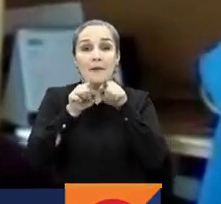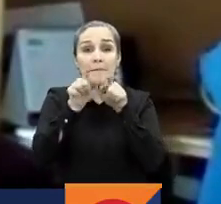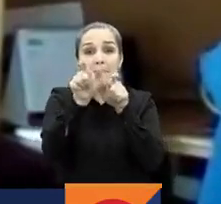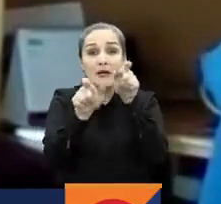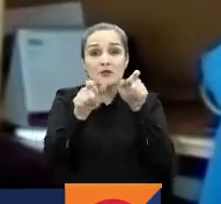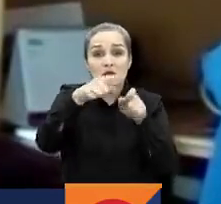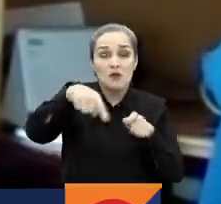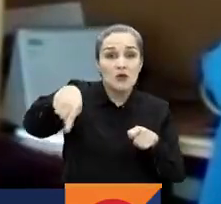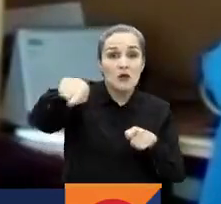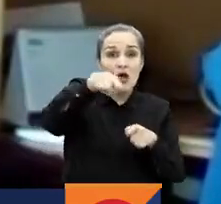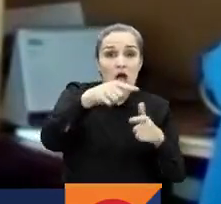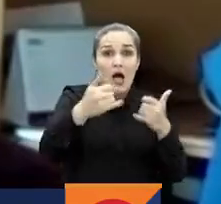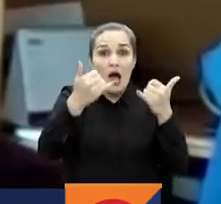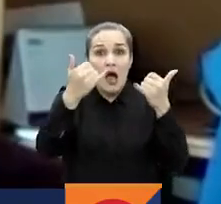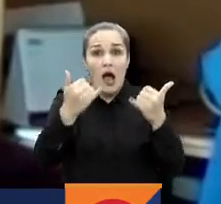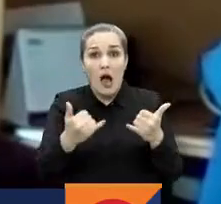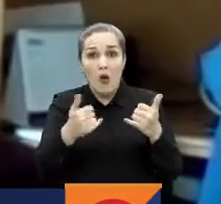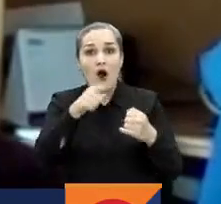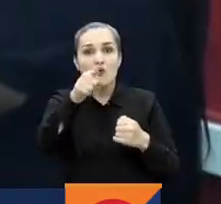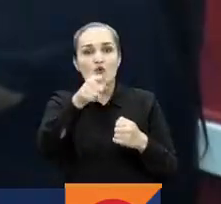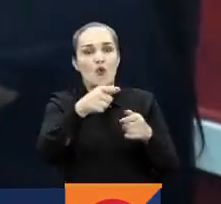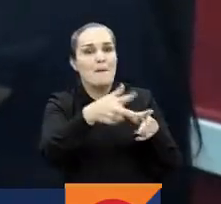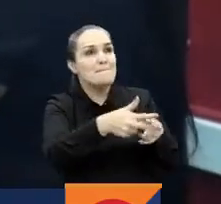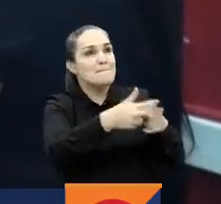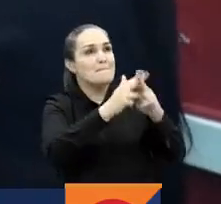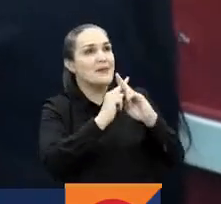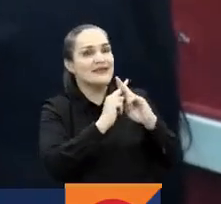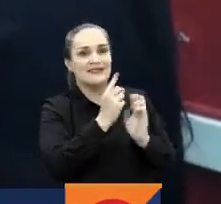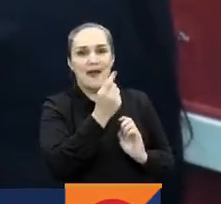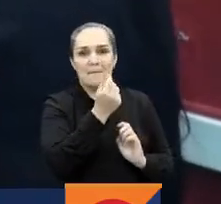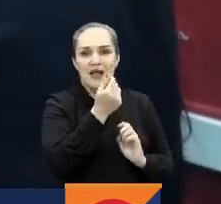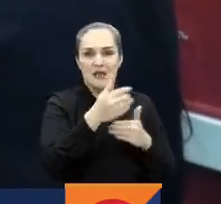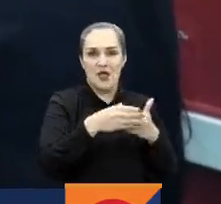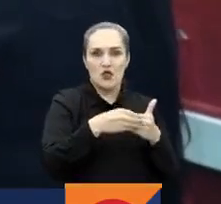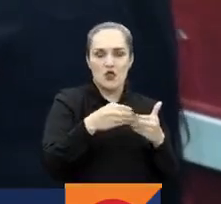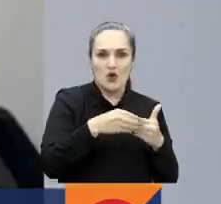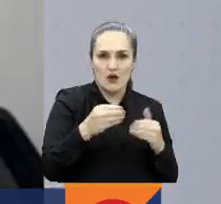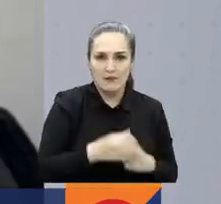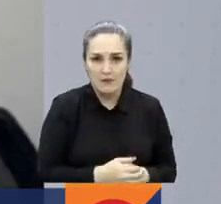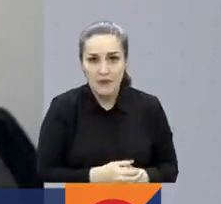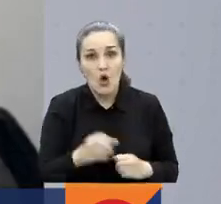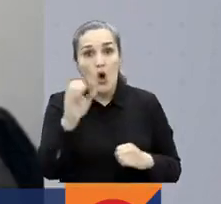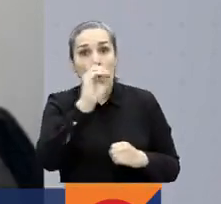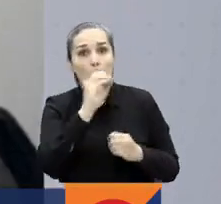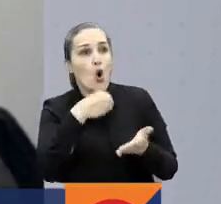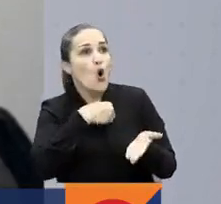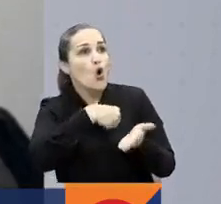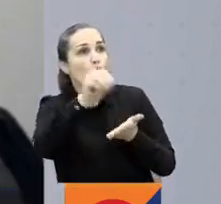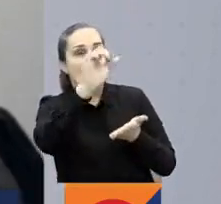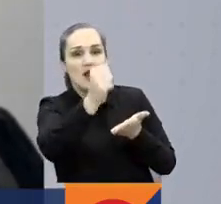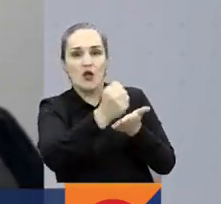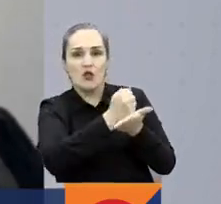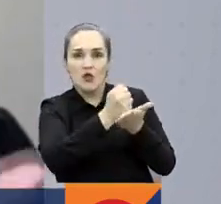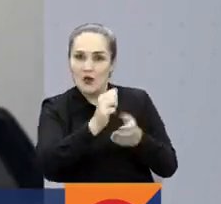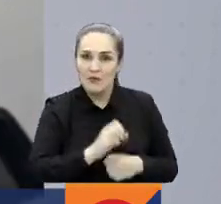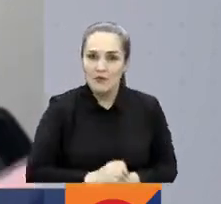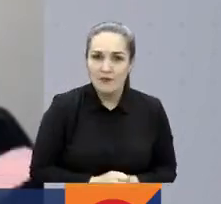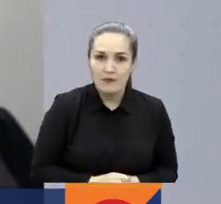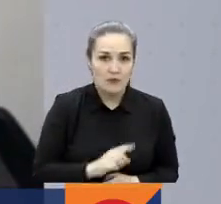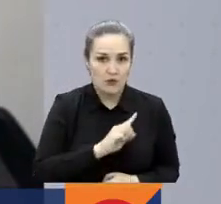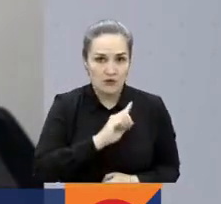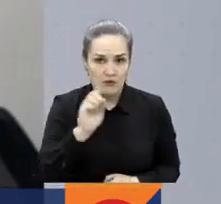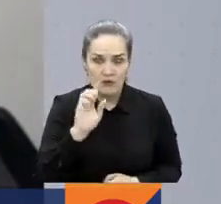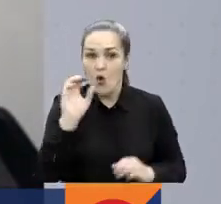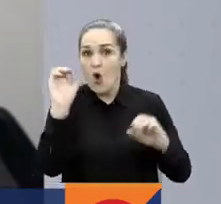evitar el endeudamiento en dólares, las compras en dólares con tarjeta de crédito. Viajes, dólares, tener uno que